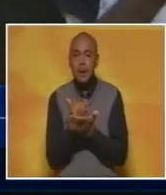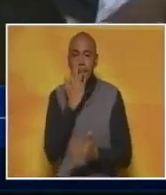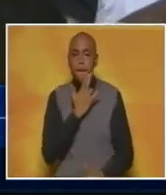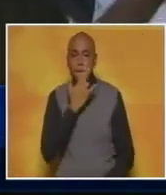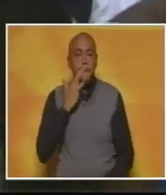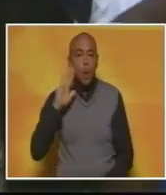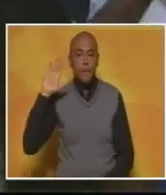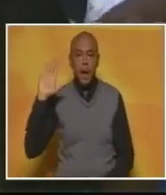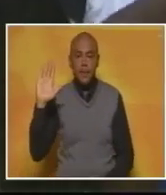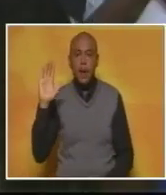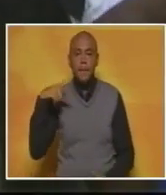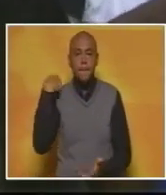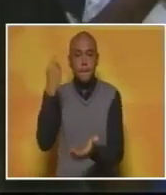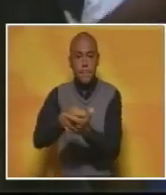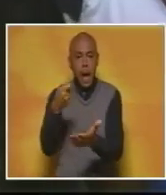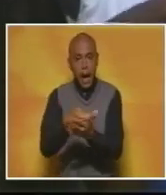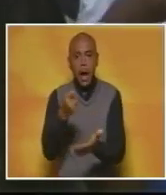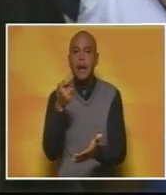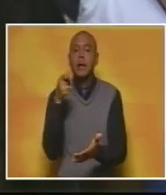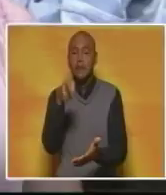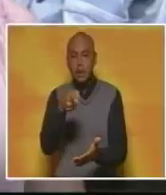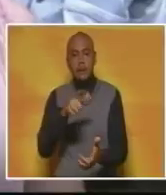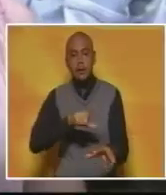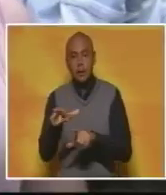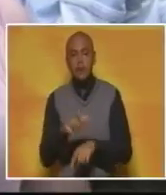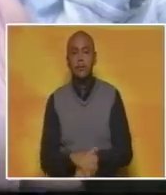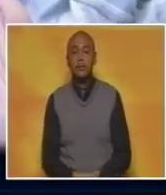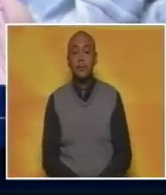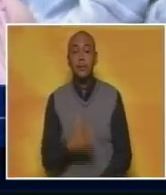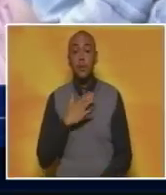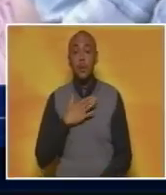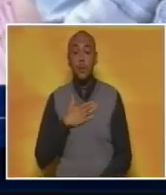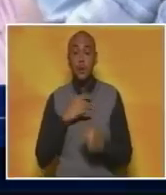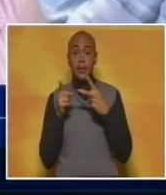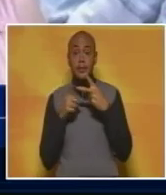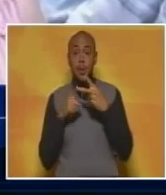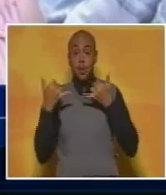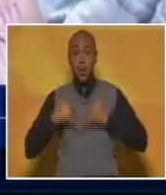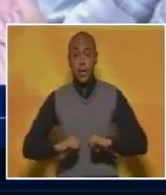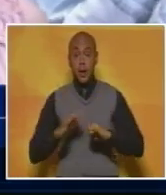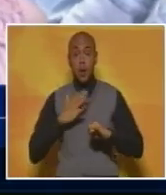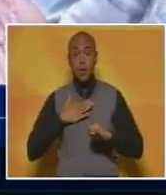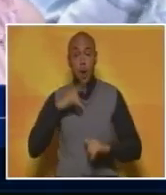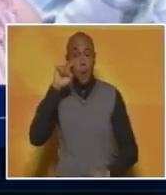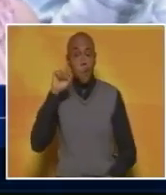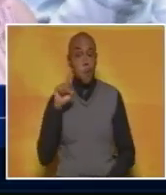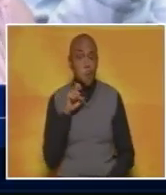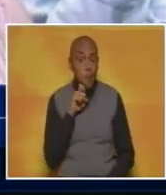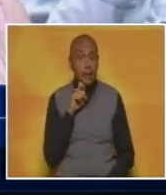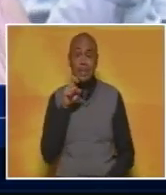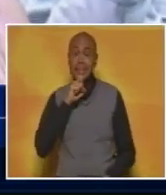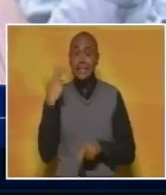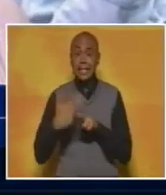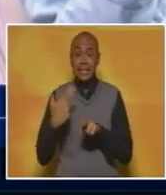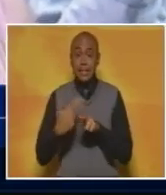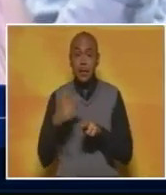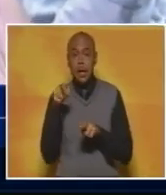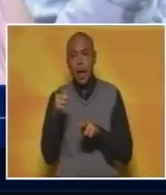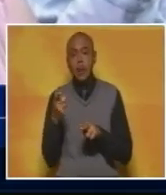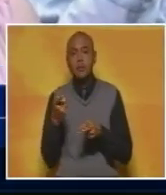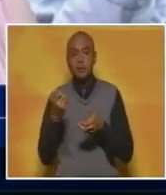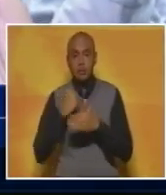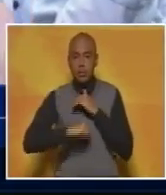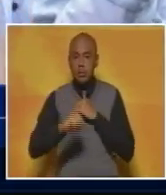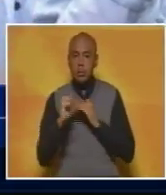cada quien se le pidió. Mi segundo hijo, cuando mi embarazo fue de alto riesgo, cuando él nació, se